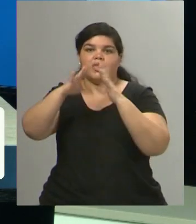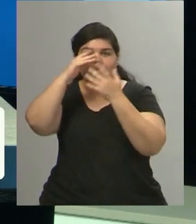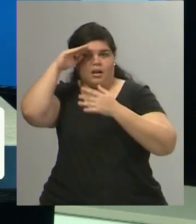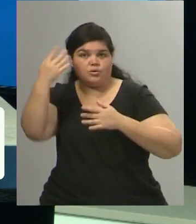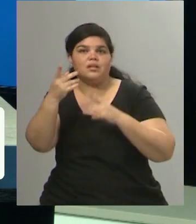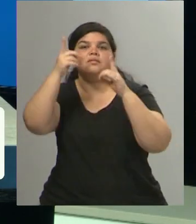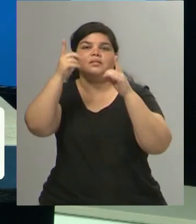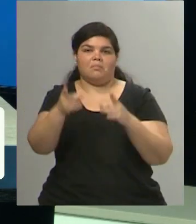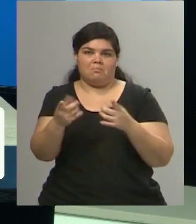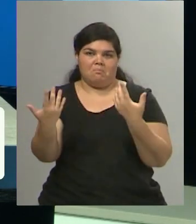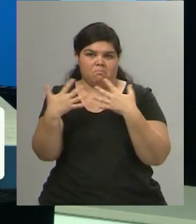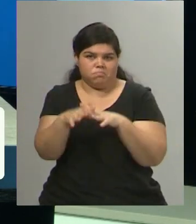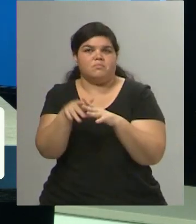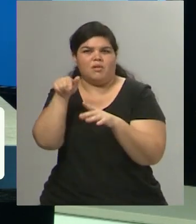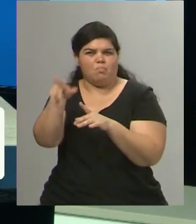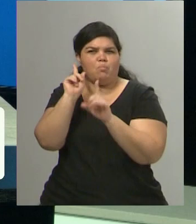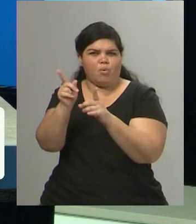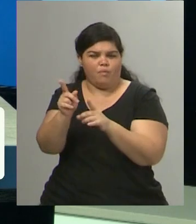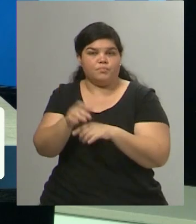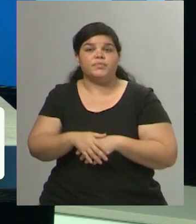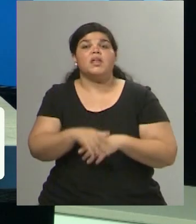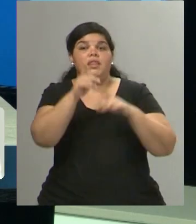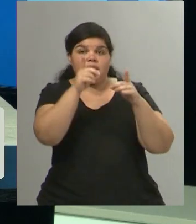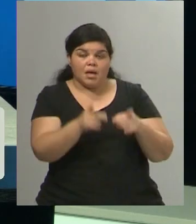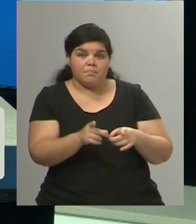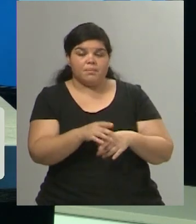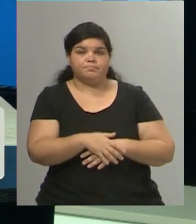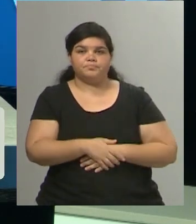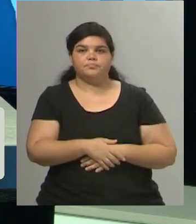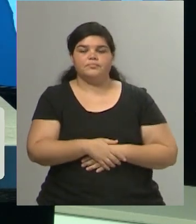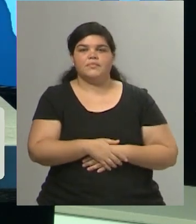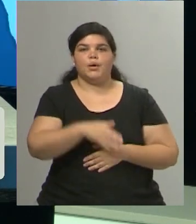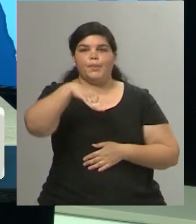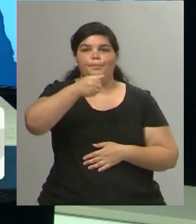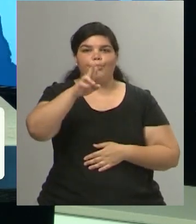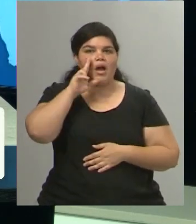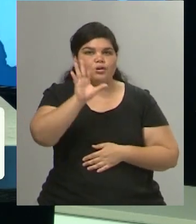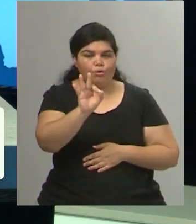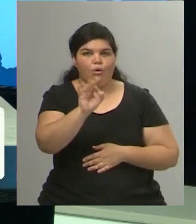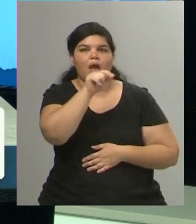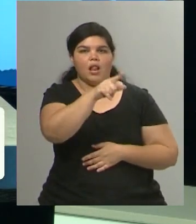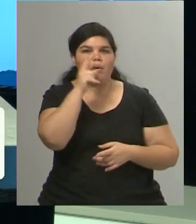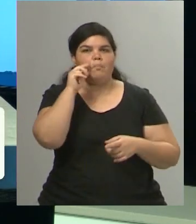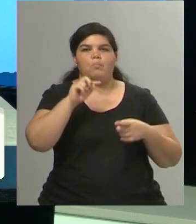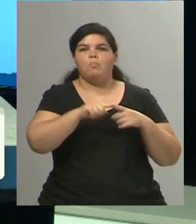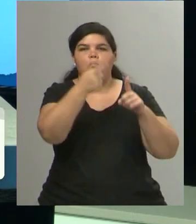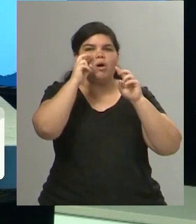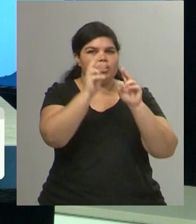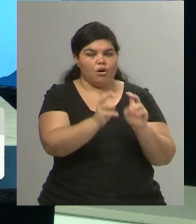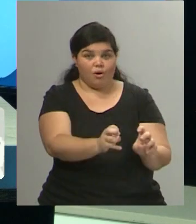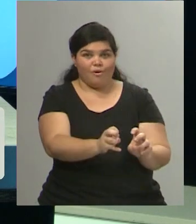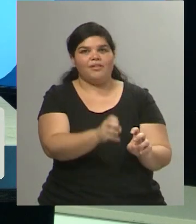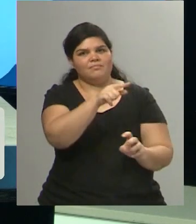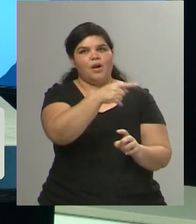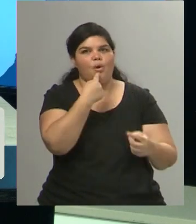estar con Mario Guerrero, politólogo, encarando este análisis y haciendo todas las consultas correspondientes a este